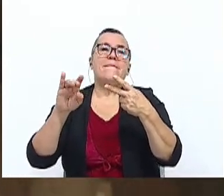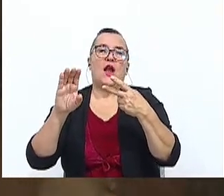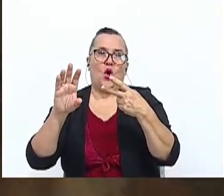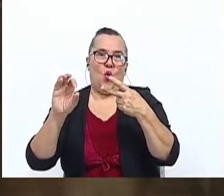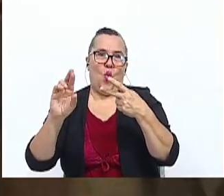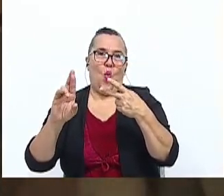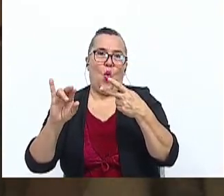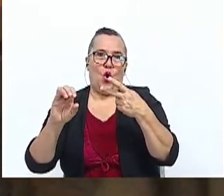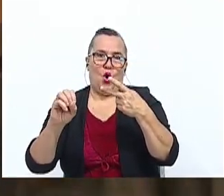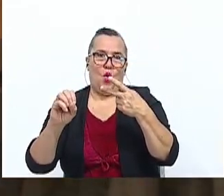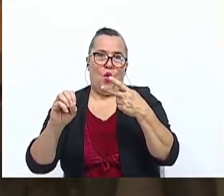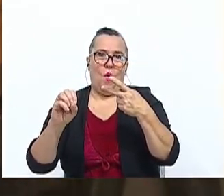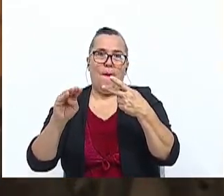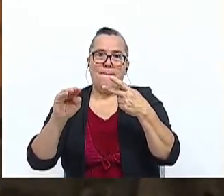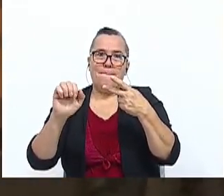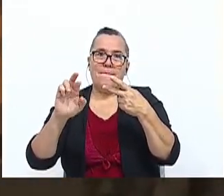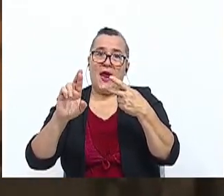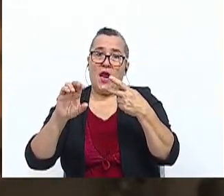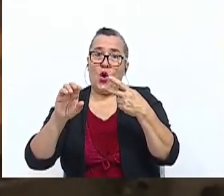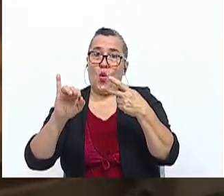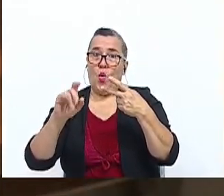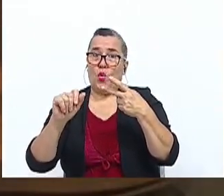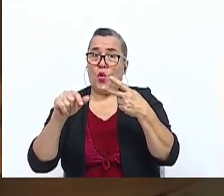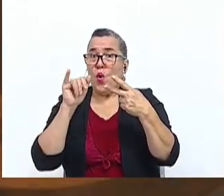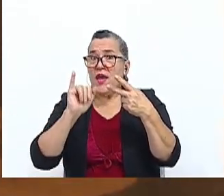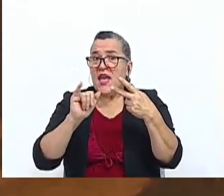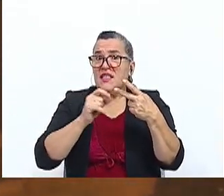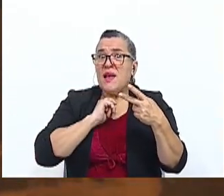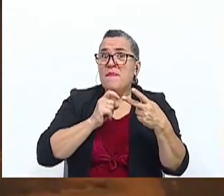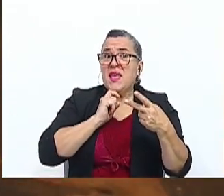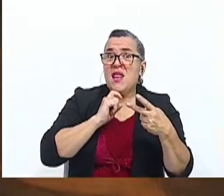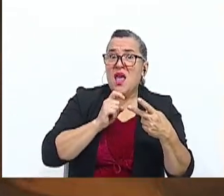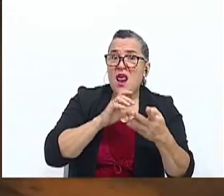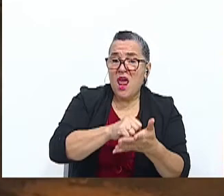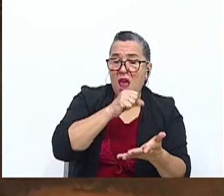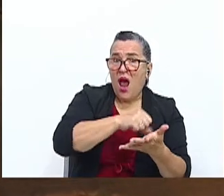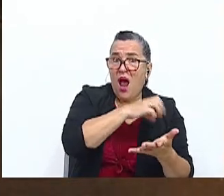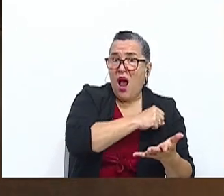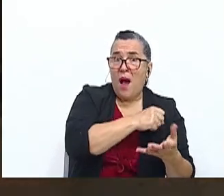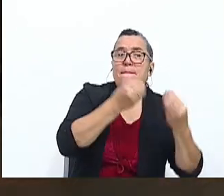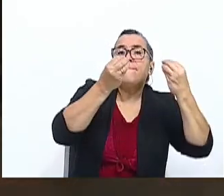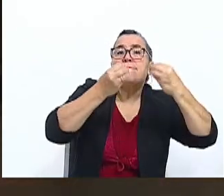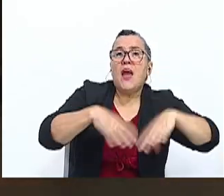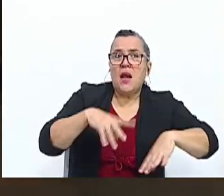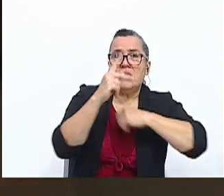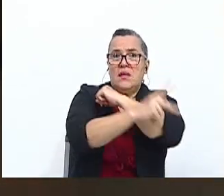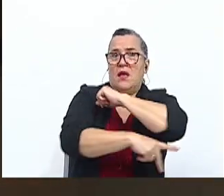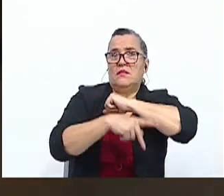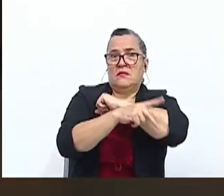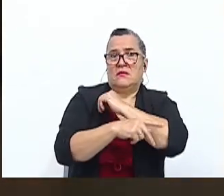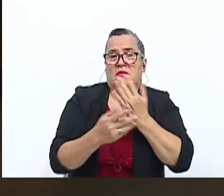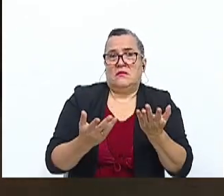esta minería no le está dejando más que pérdidas al Estado, porque lejos de dejarle